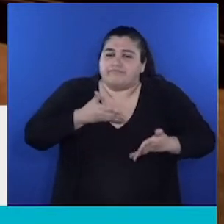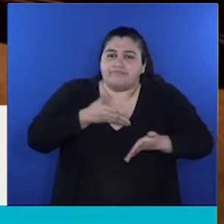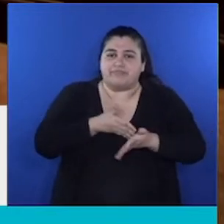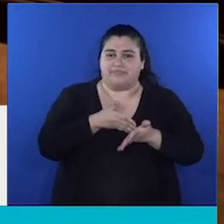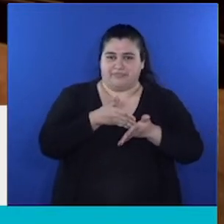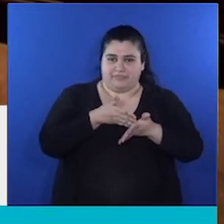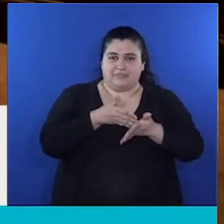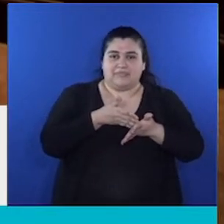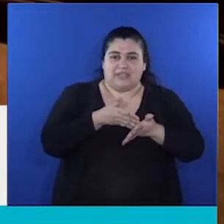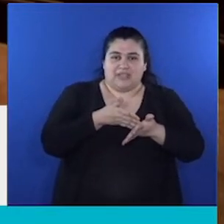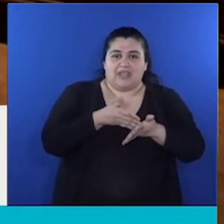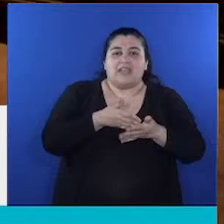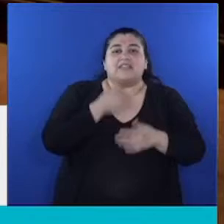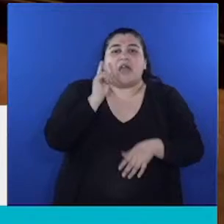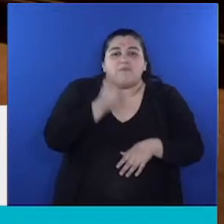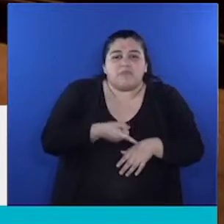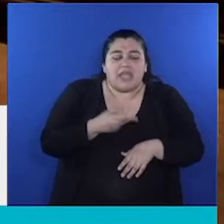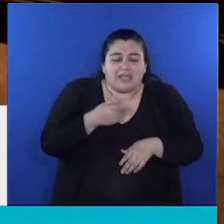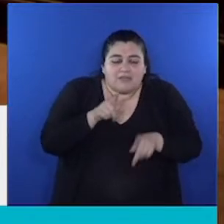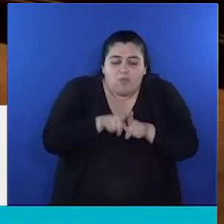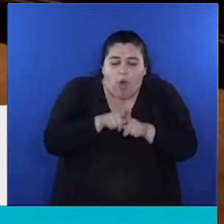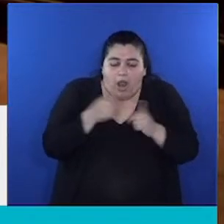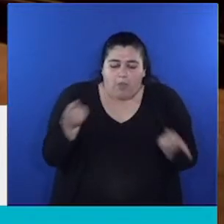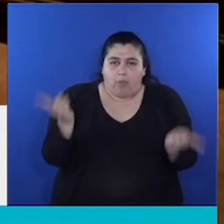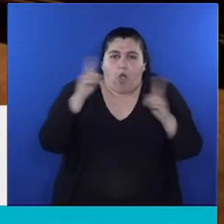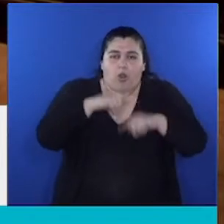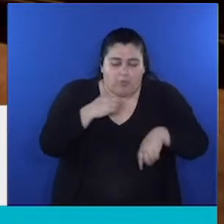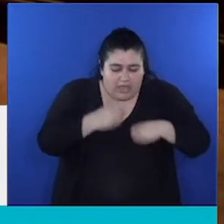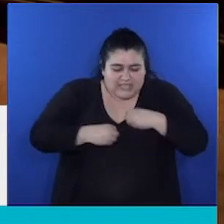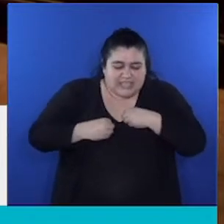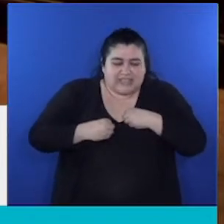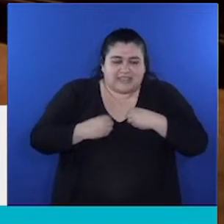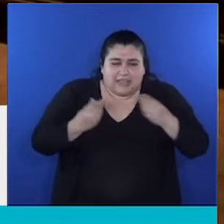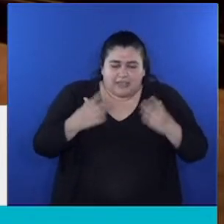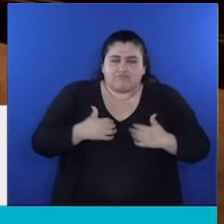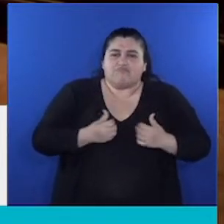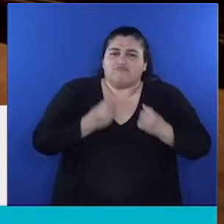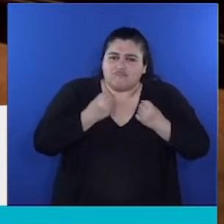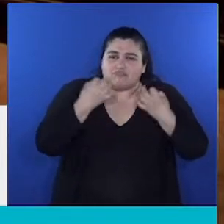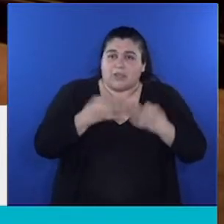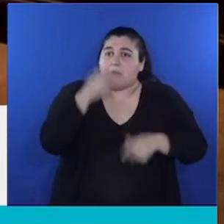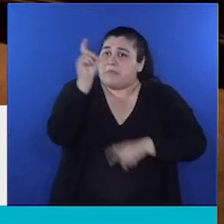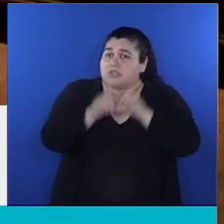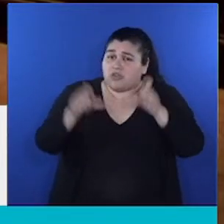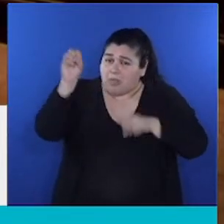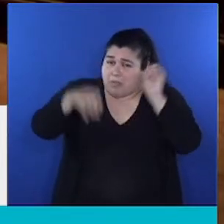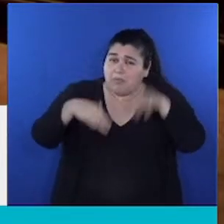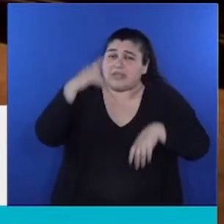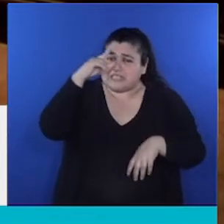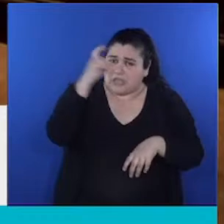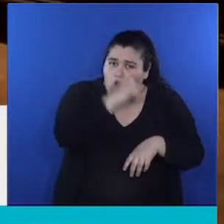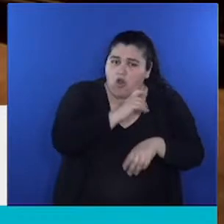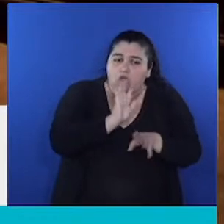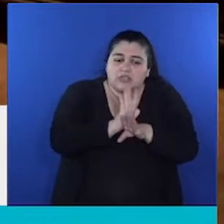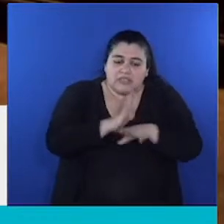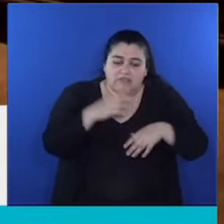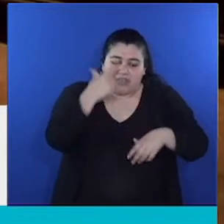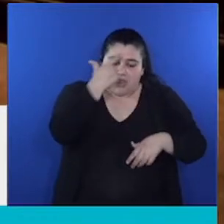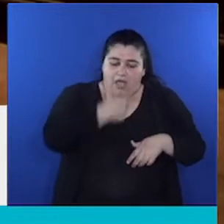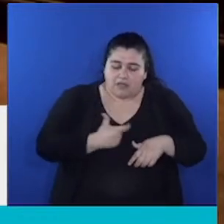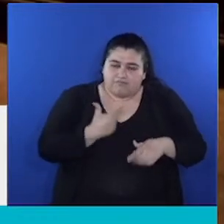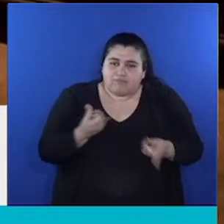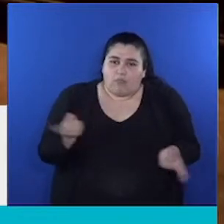sino también el reconstruir esa subjetividad. Acá los que son psicólogos y psicólogas saben que esa reconstrucción tiene la implicancia